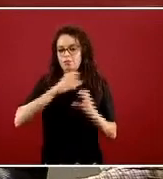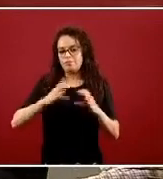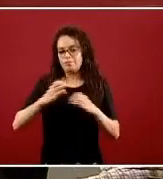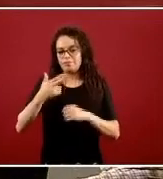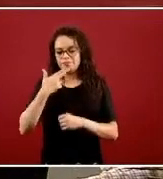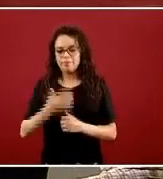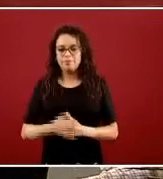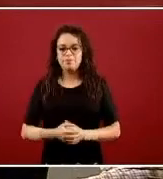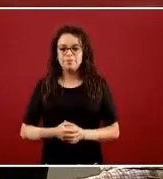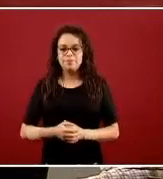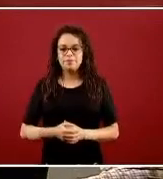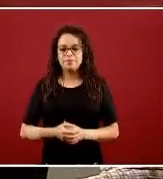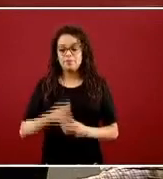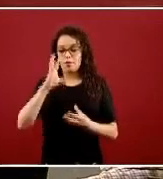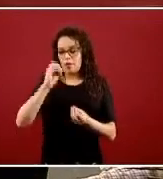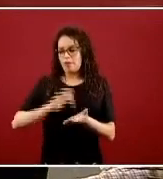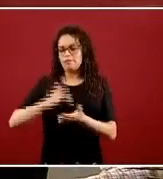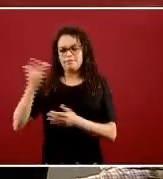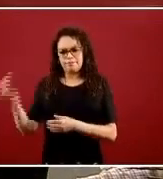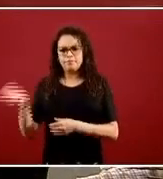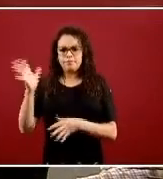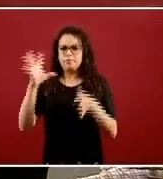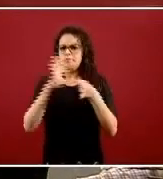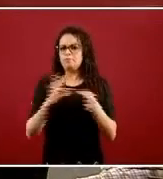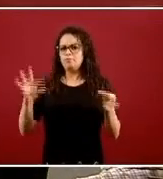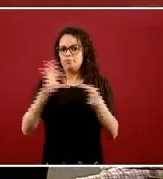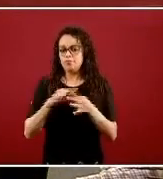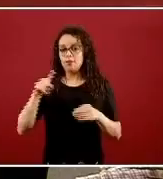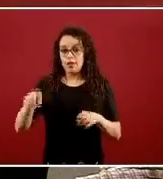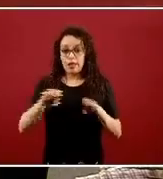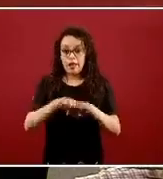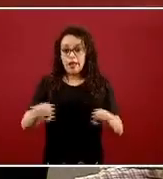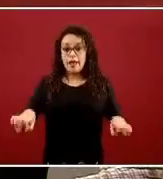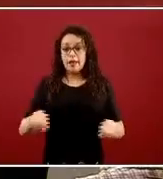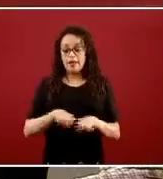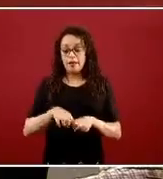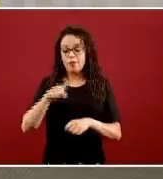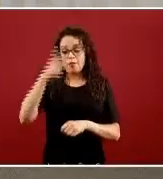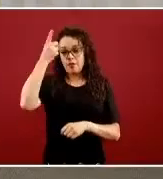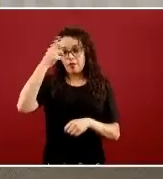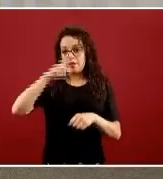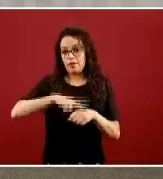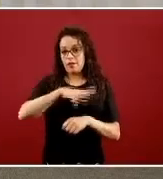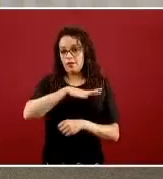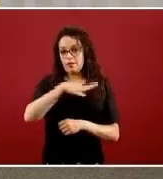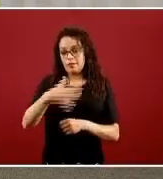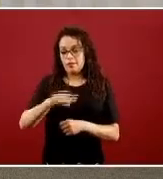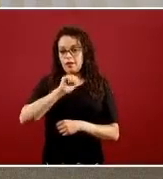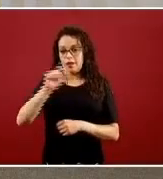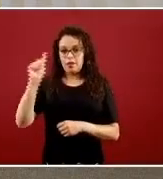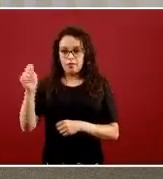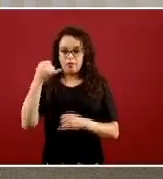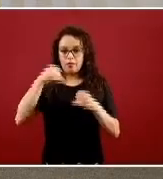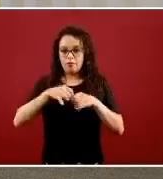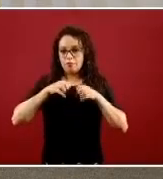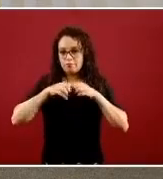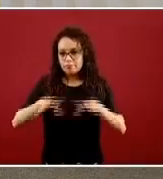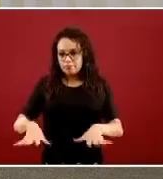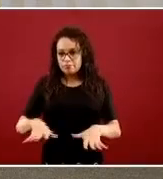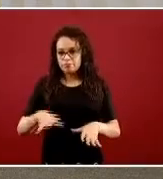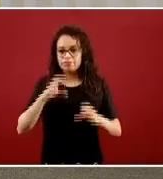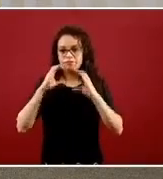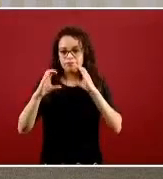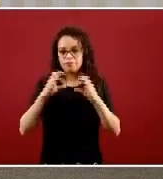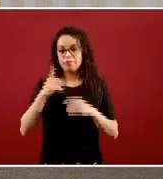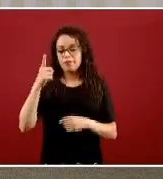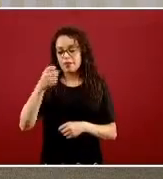agradecer, ya mencionó el doctor Ricardo Cortés, al fabuloso equipo de la Dirección General de Tecnologías de Información y Comunicación de la